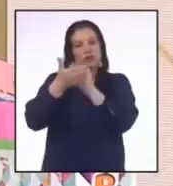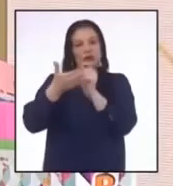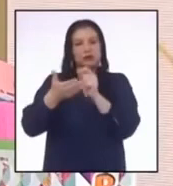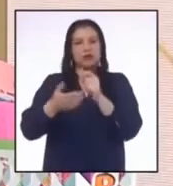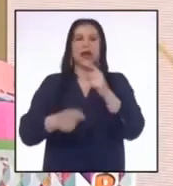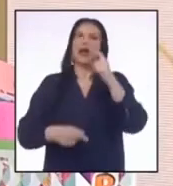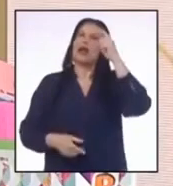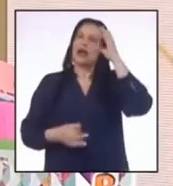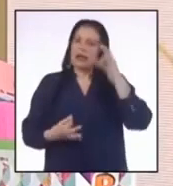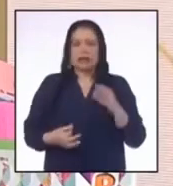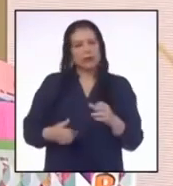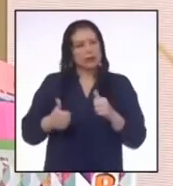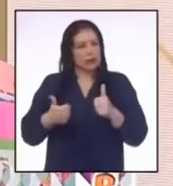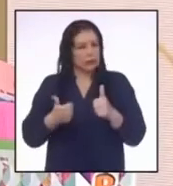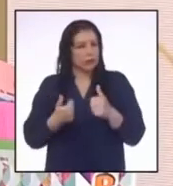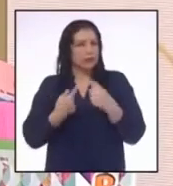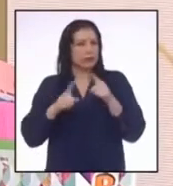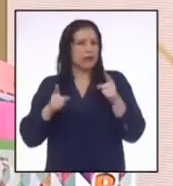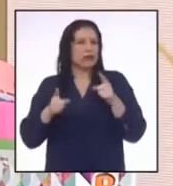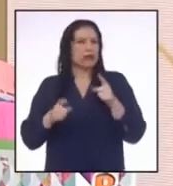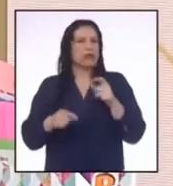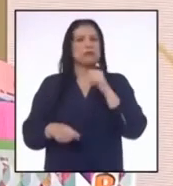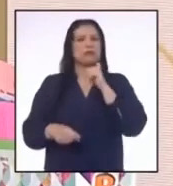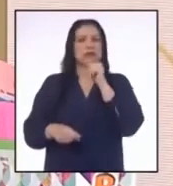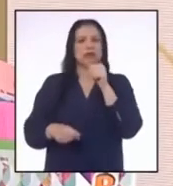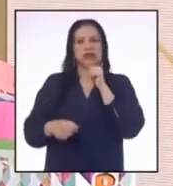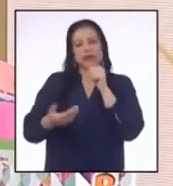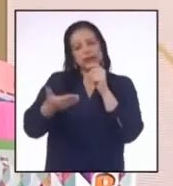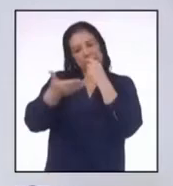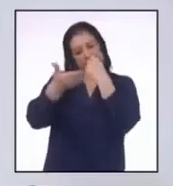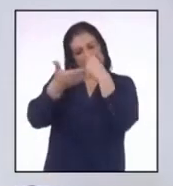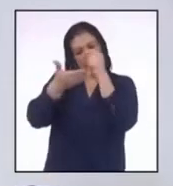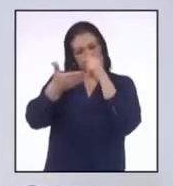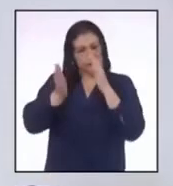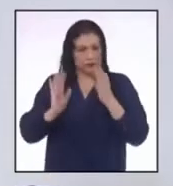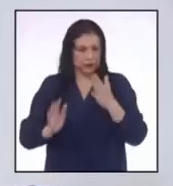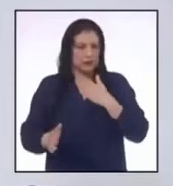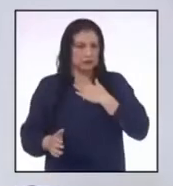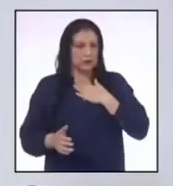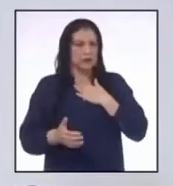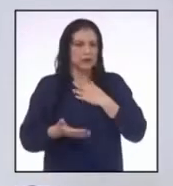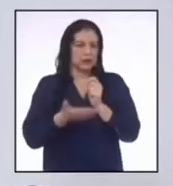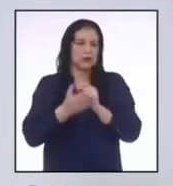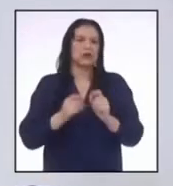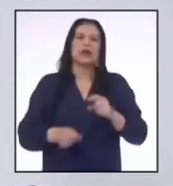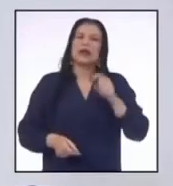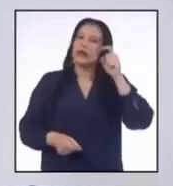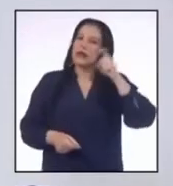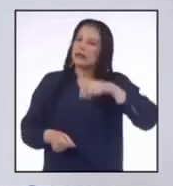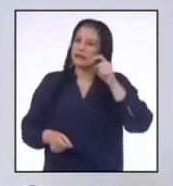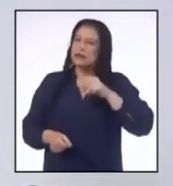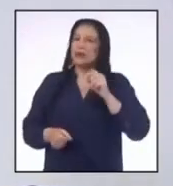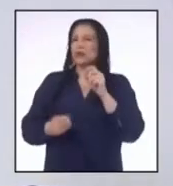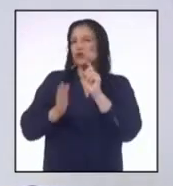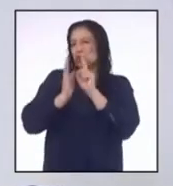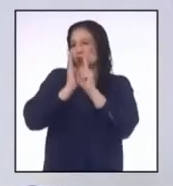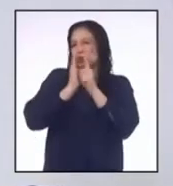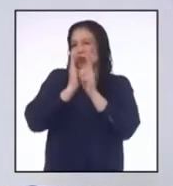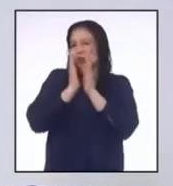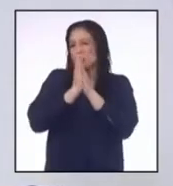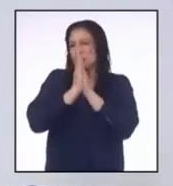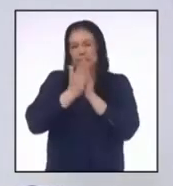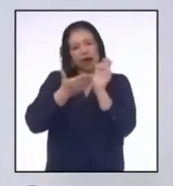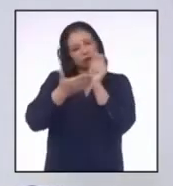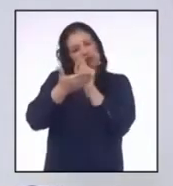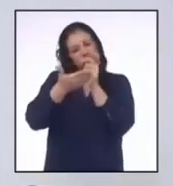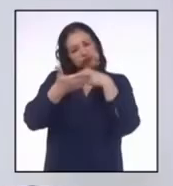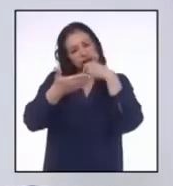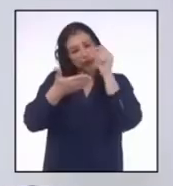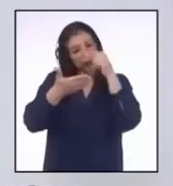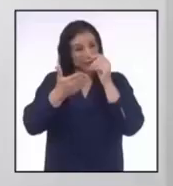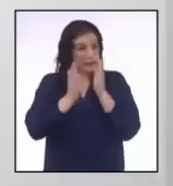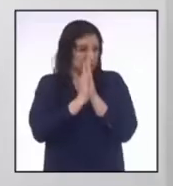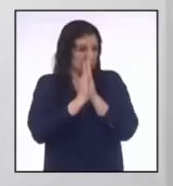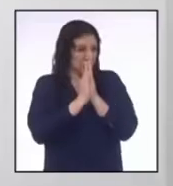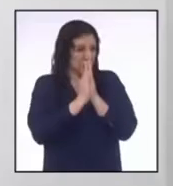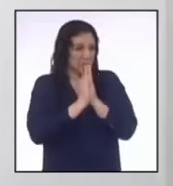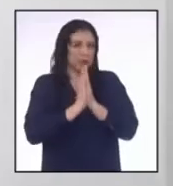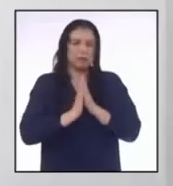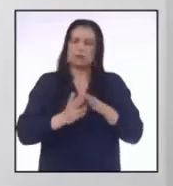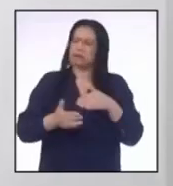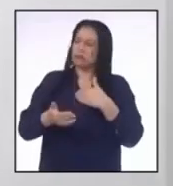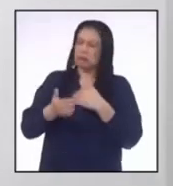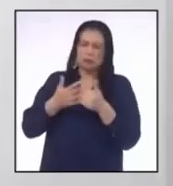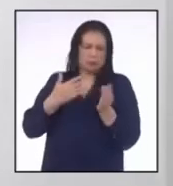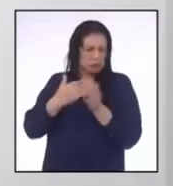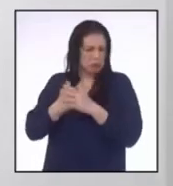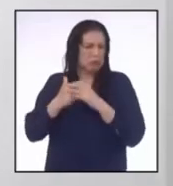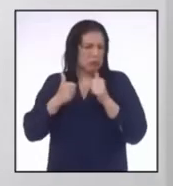Creo que bien, pero aún no termino de revisar. Profesora, creo que necesitamos unos minutos más para revisar nuestro texto. ¿Puede ser? No